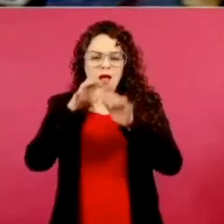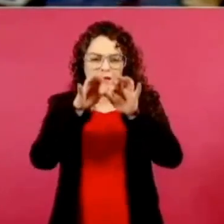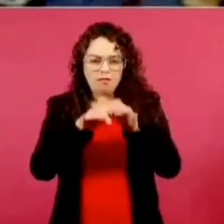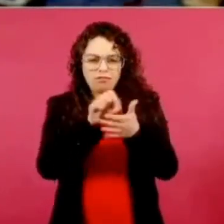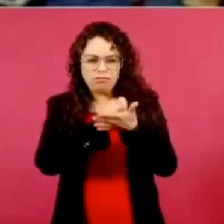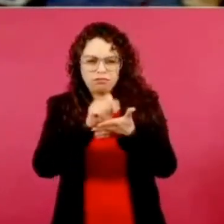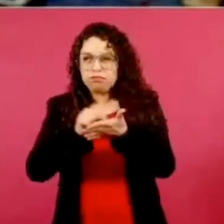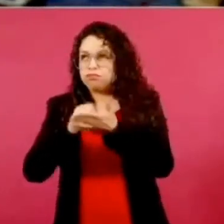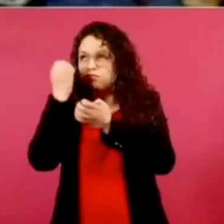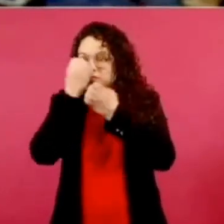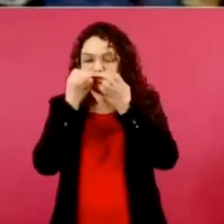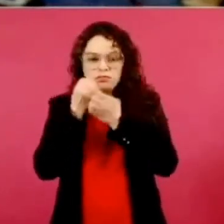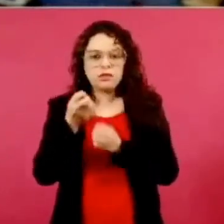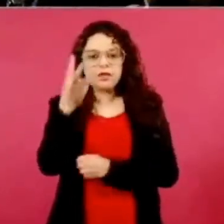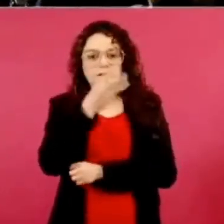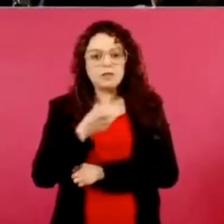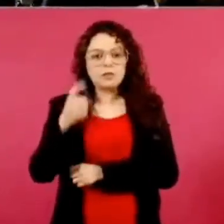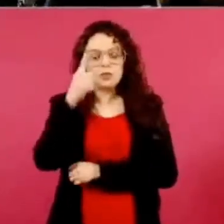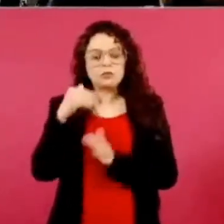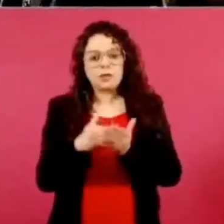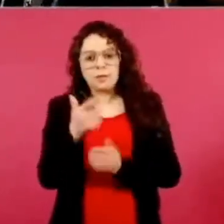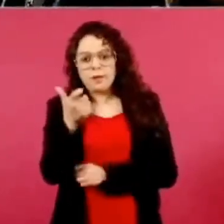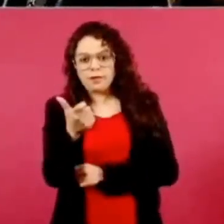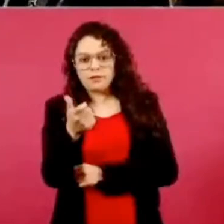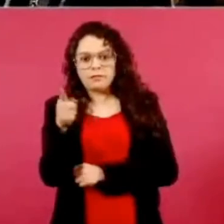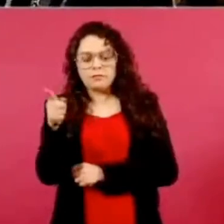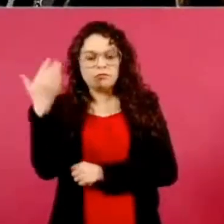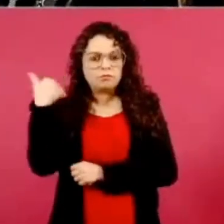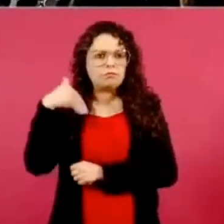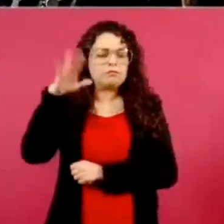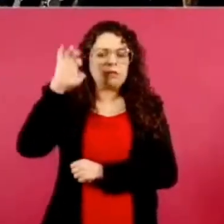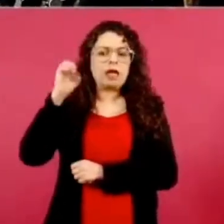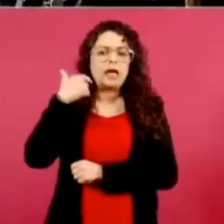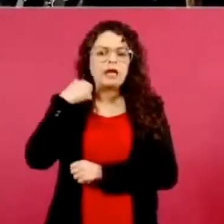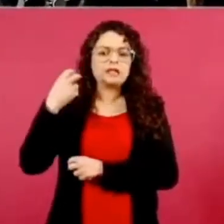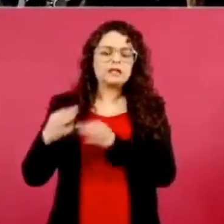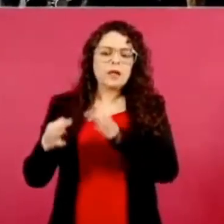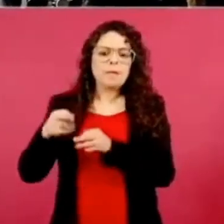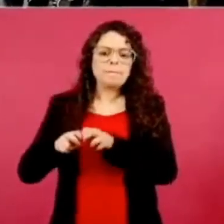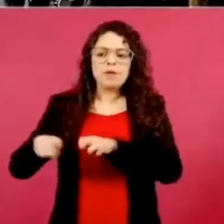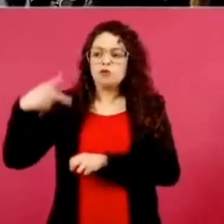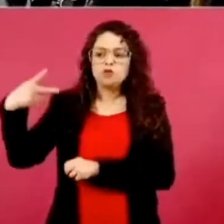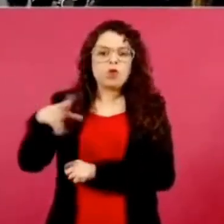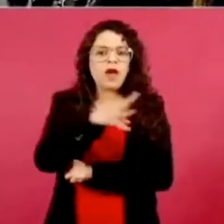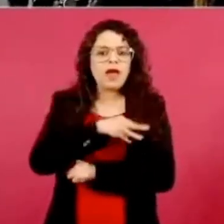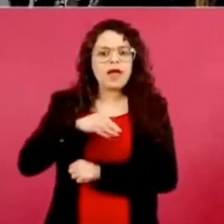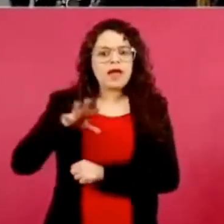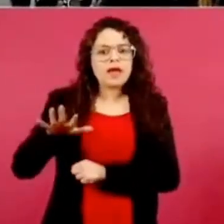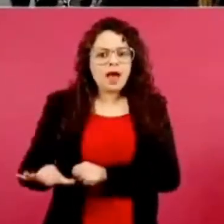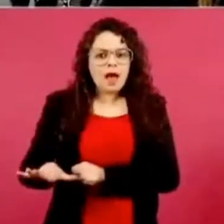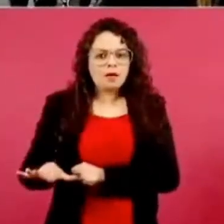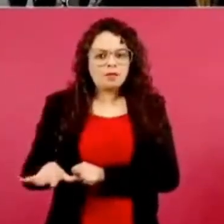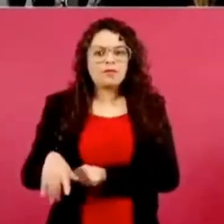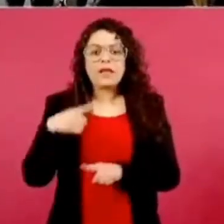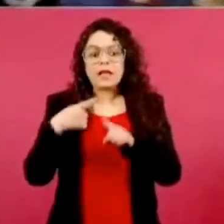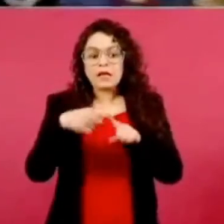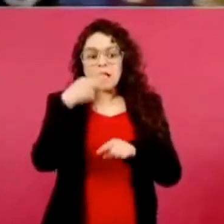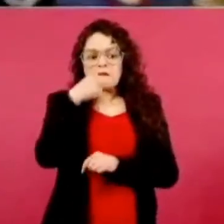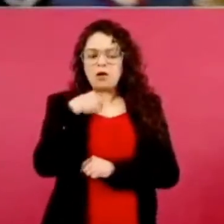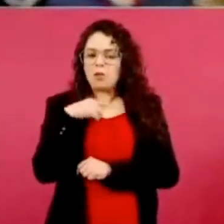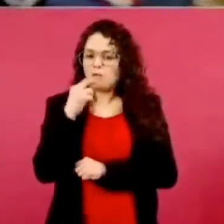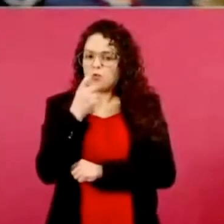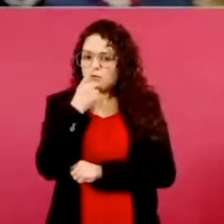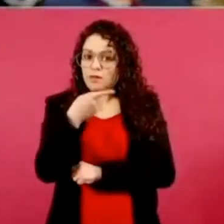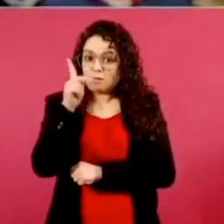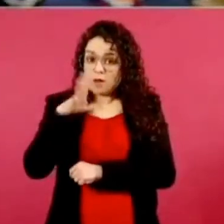83,301 pesos y es hija de un exministro, que tampoco voy a mencionar qué ministro, pero aquí está el dato.